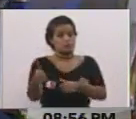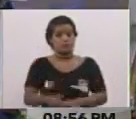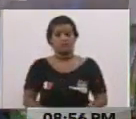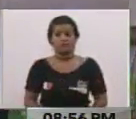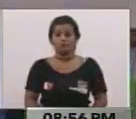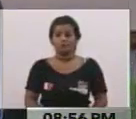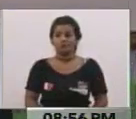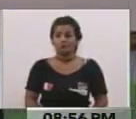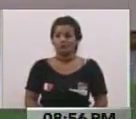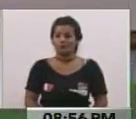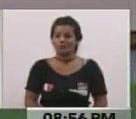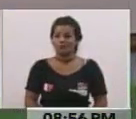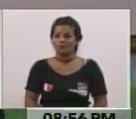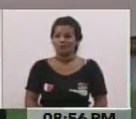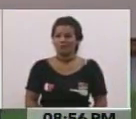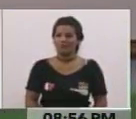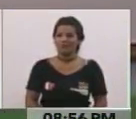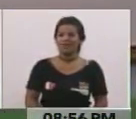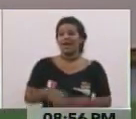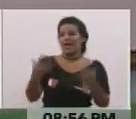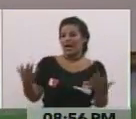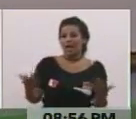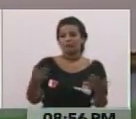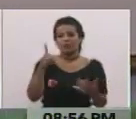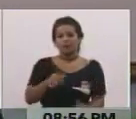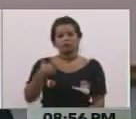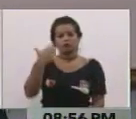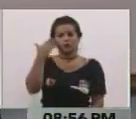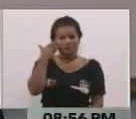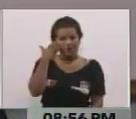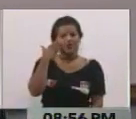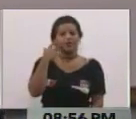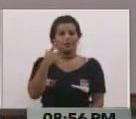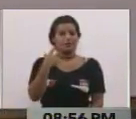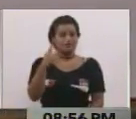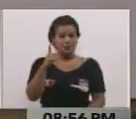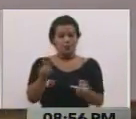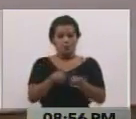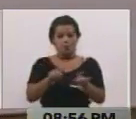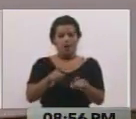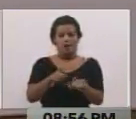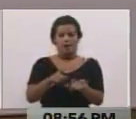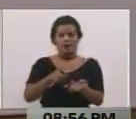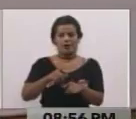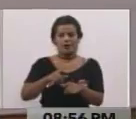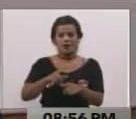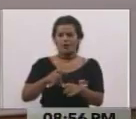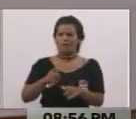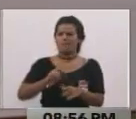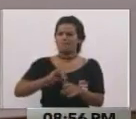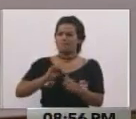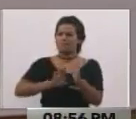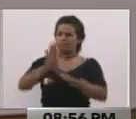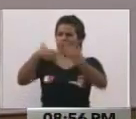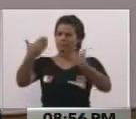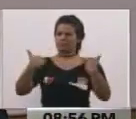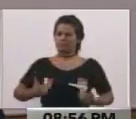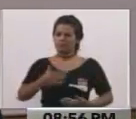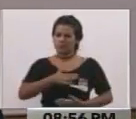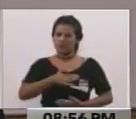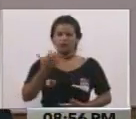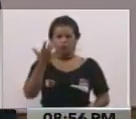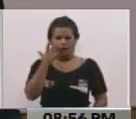Bueno, otra explosión para el deporte venezolano y como una explosión para Yulimar Rojas. Así creo es. Que mi próximo ciclo olímpico va a ser